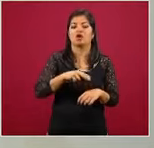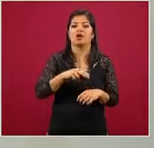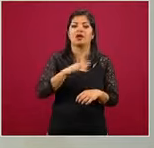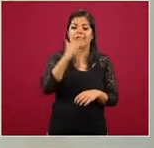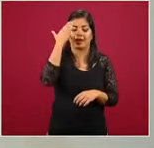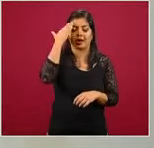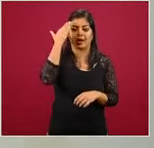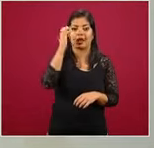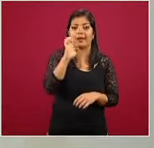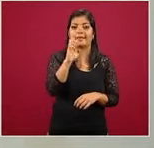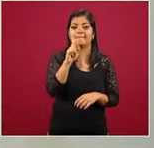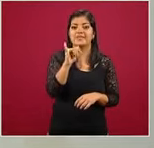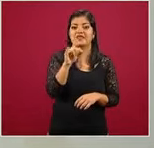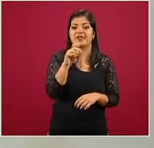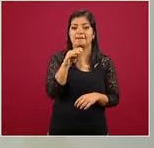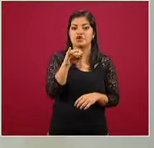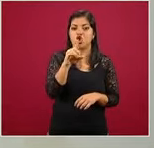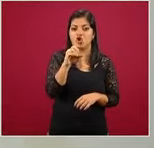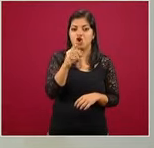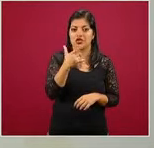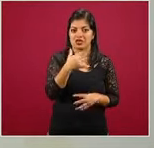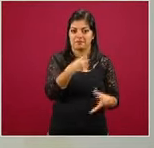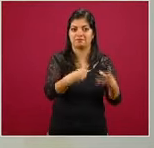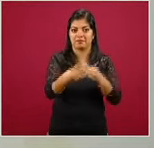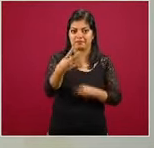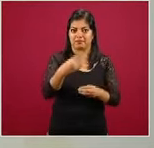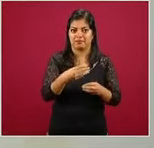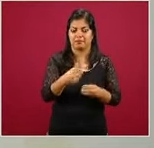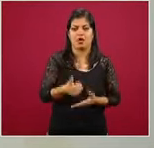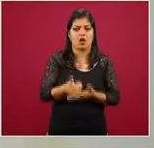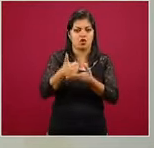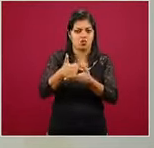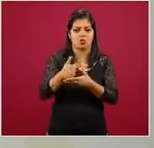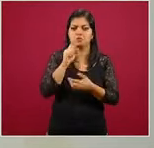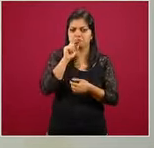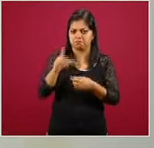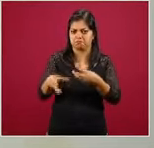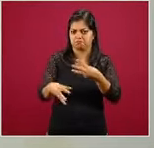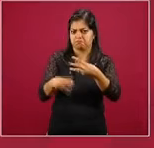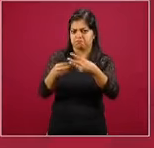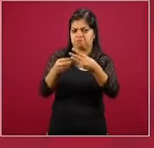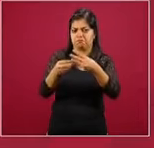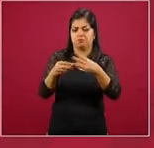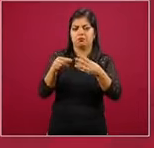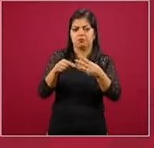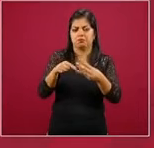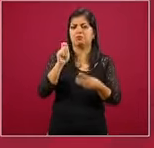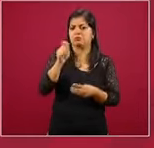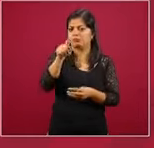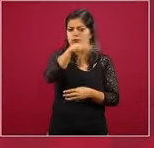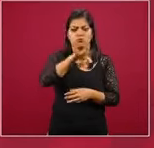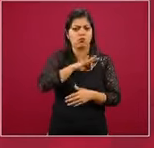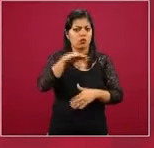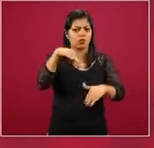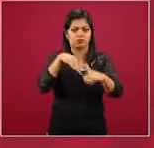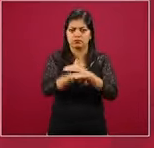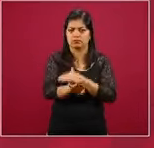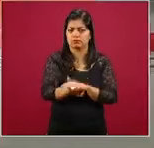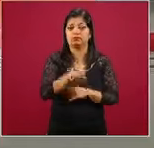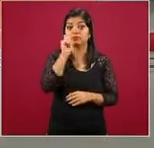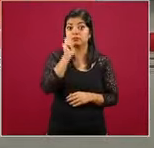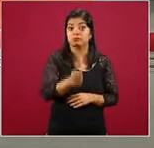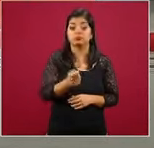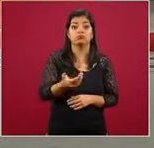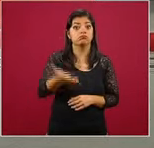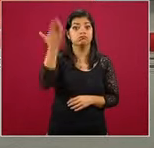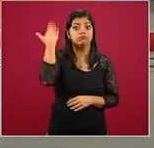a lo demás. Y por supuesto, sigue y seguirá el acceso a los datos públicos, cosa que no